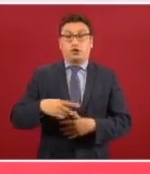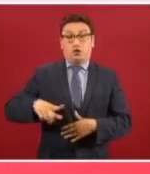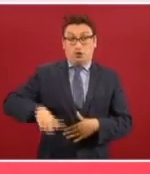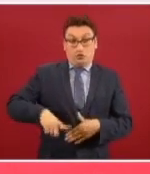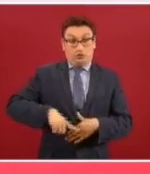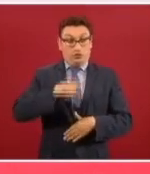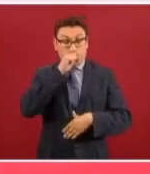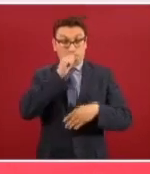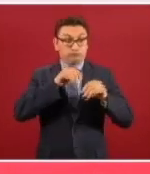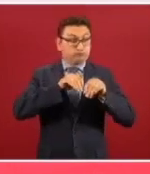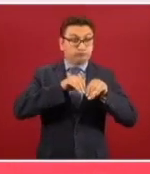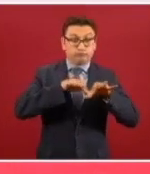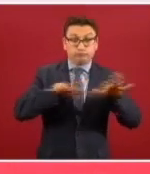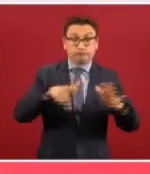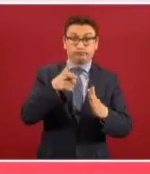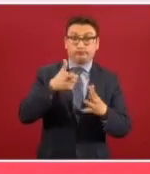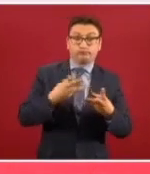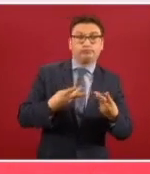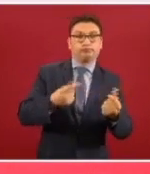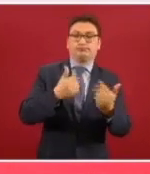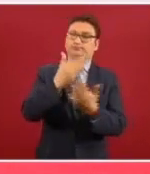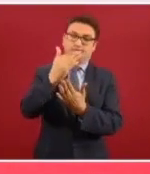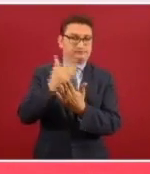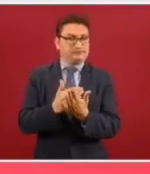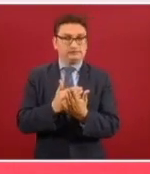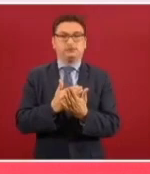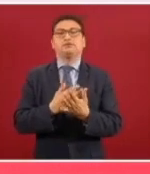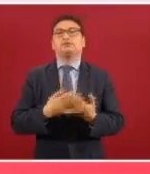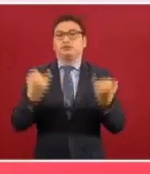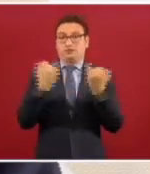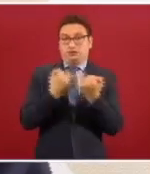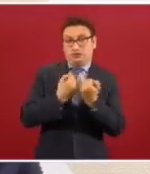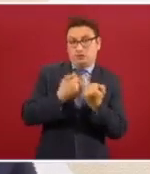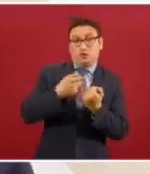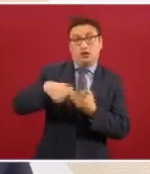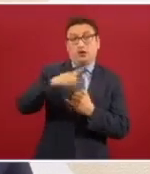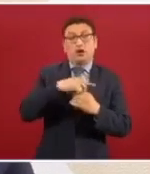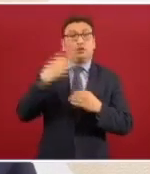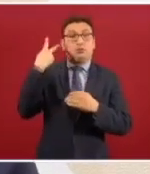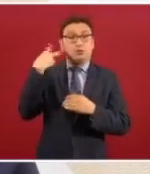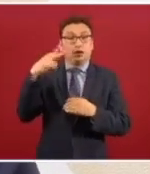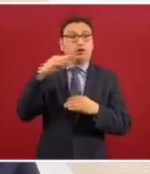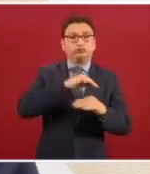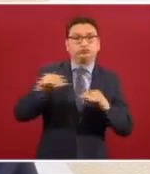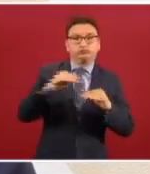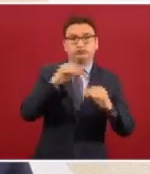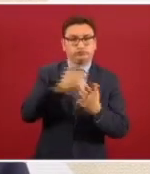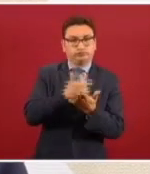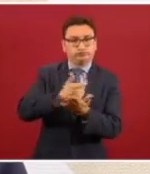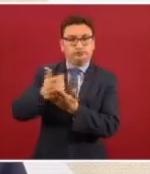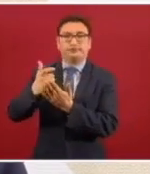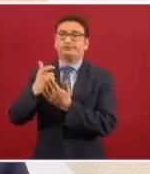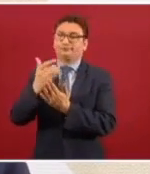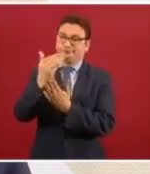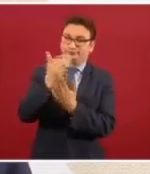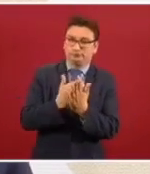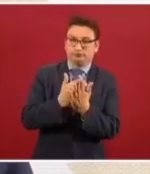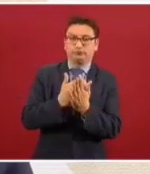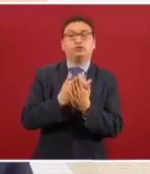gobierno, se reducirá la partida de viáticos, los gastos de